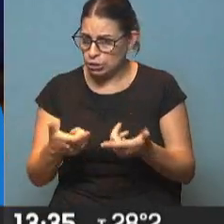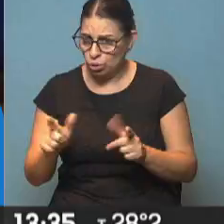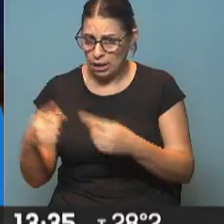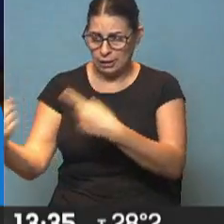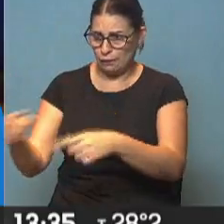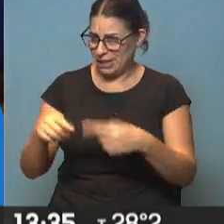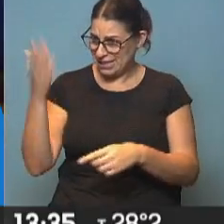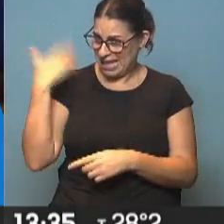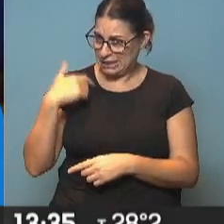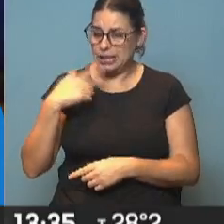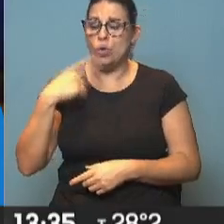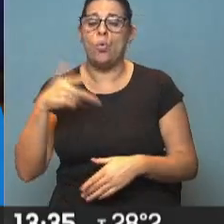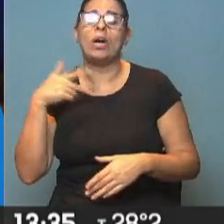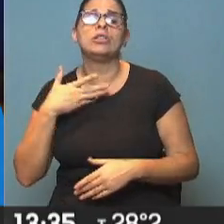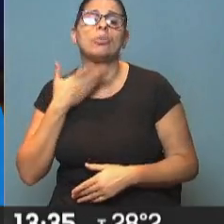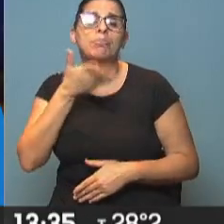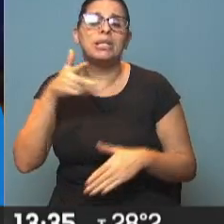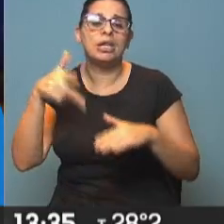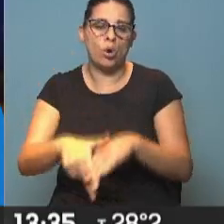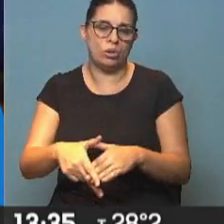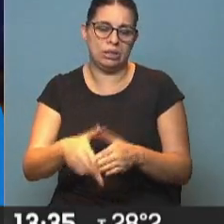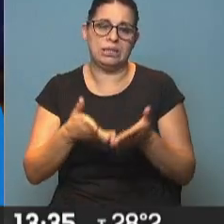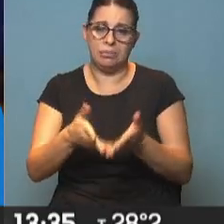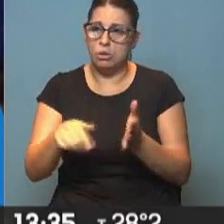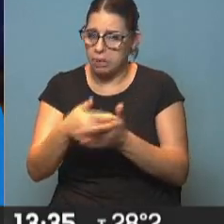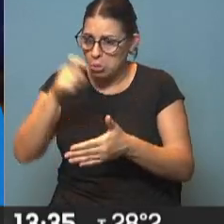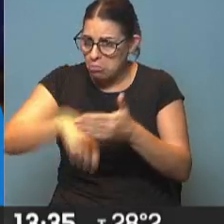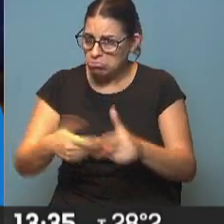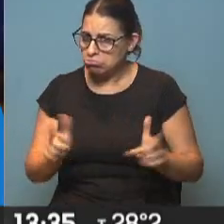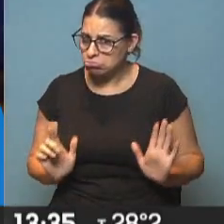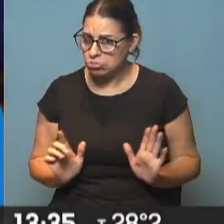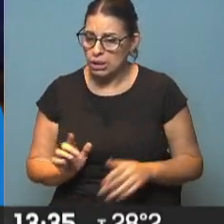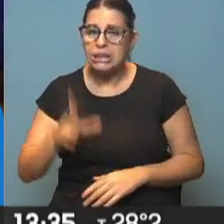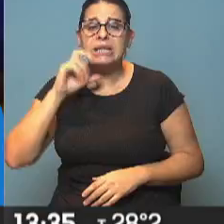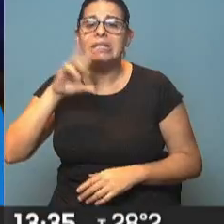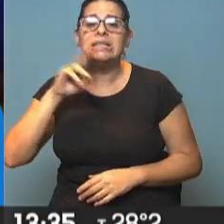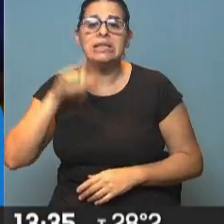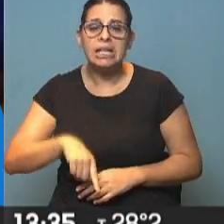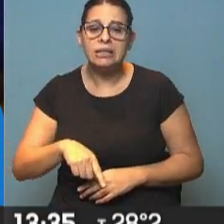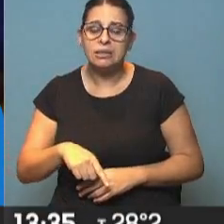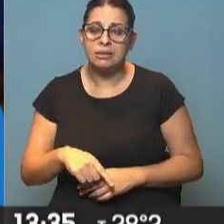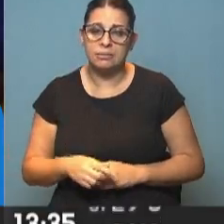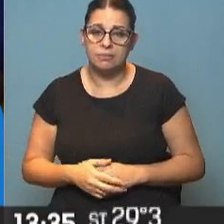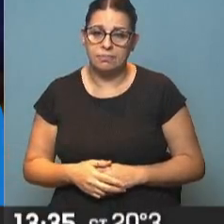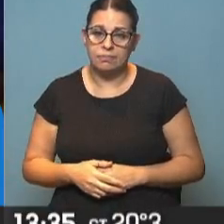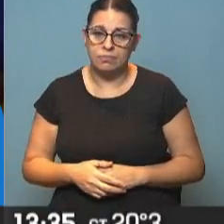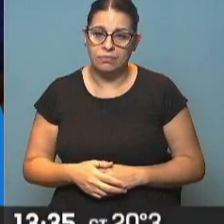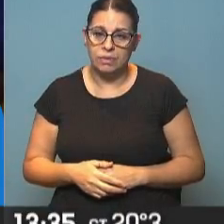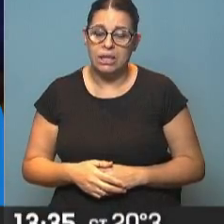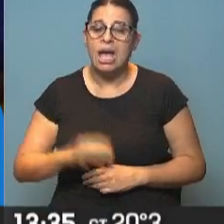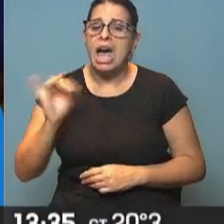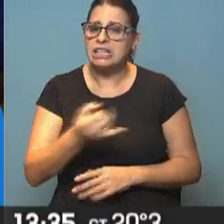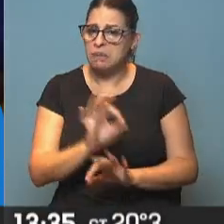diferencia de cuando vos estás la baja sea y no debería no hay contrato porque cristian en este caso no prestó conformidad